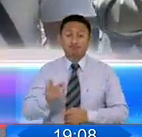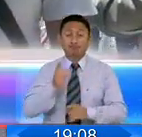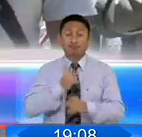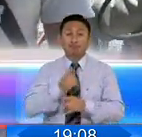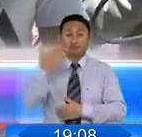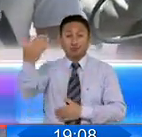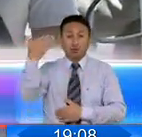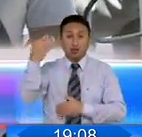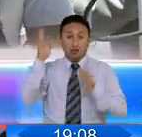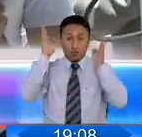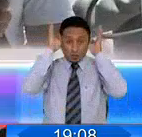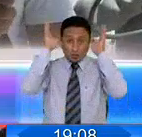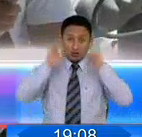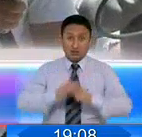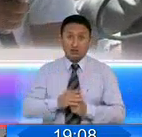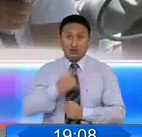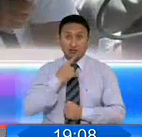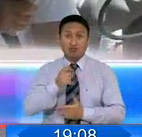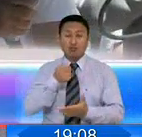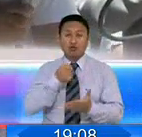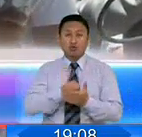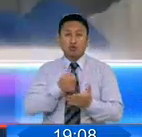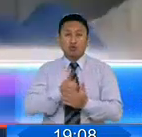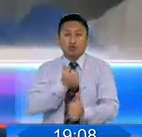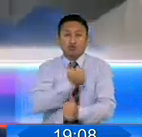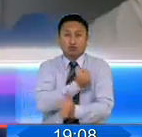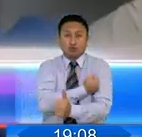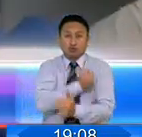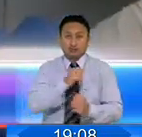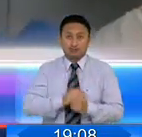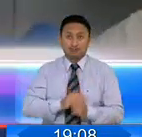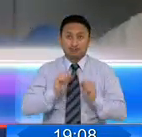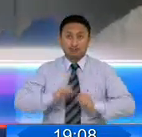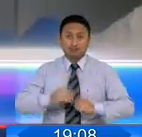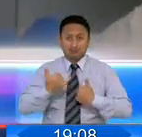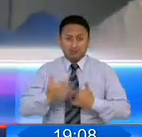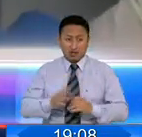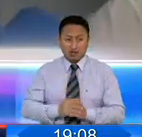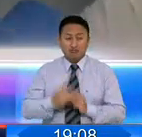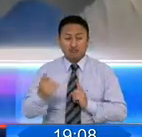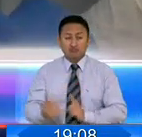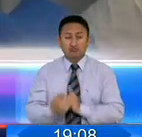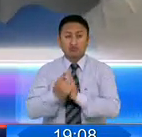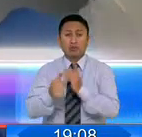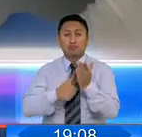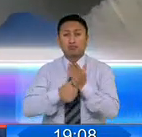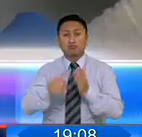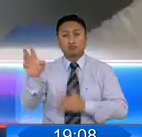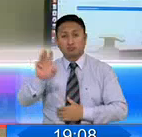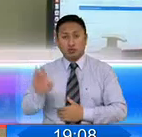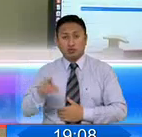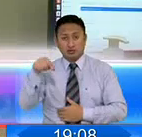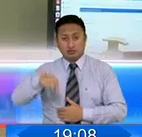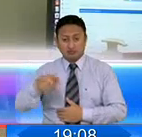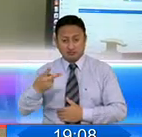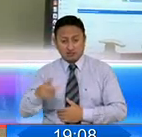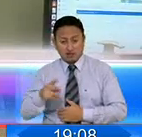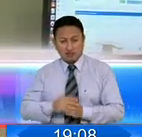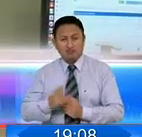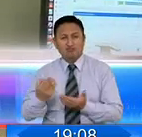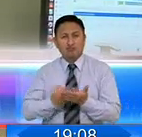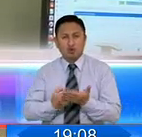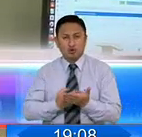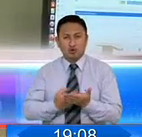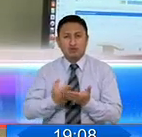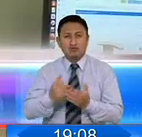Yunda dice que se pretende la compra de vacunas para Quito. Inicialmente ya han mantenido acercamientos con el Ministerio de Salud, además de que mantuvieron reuniones entre